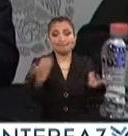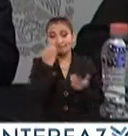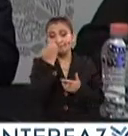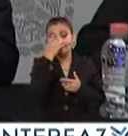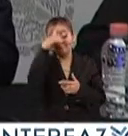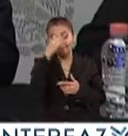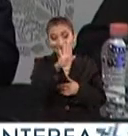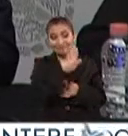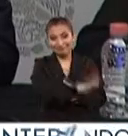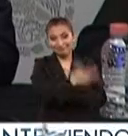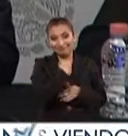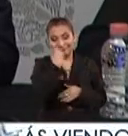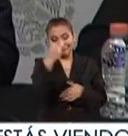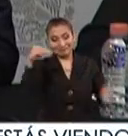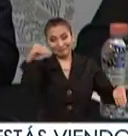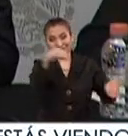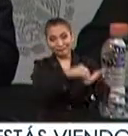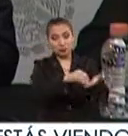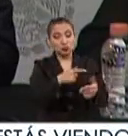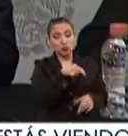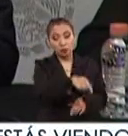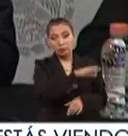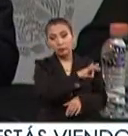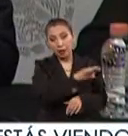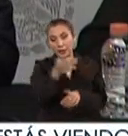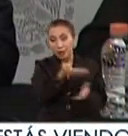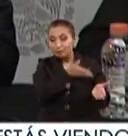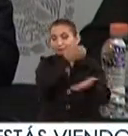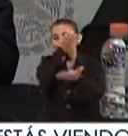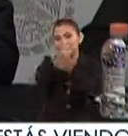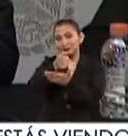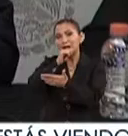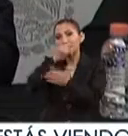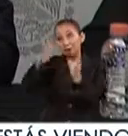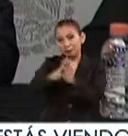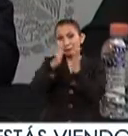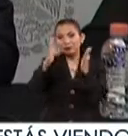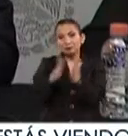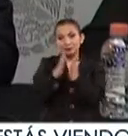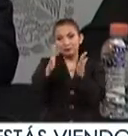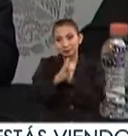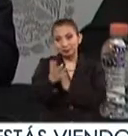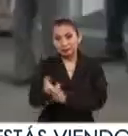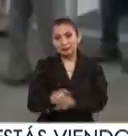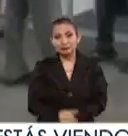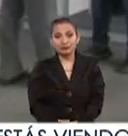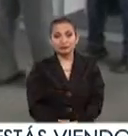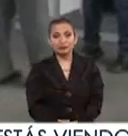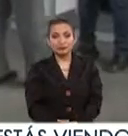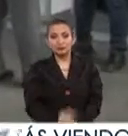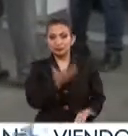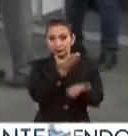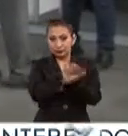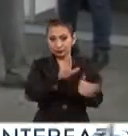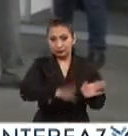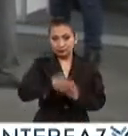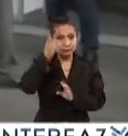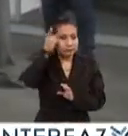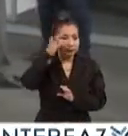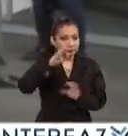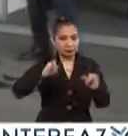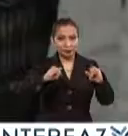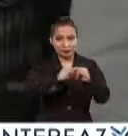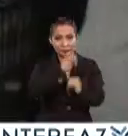escuela mexicana que lleva nuestro nombre pueda estar también participando en esto. Por su parte, el director